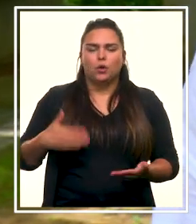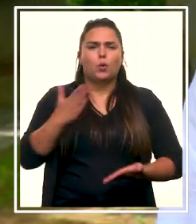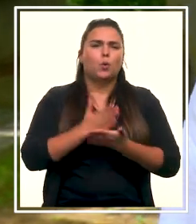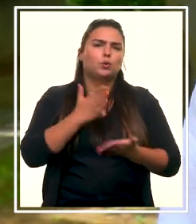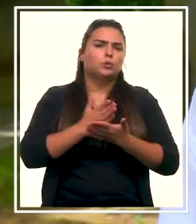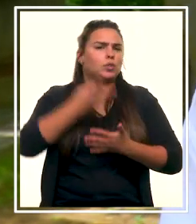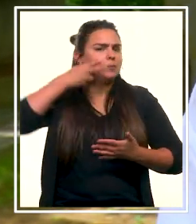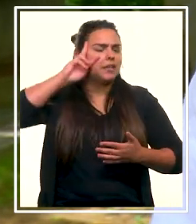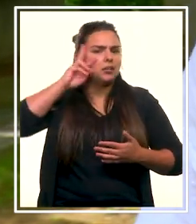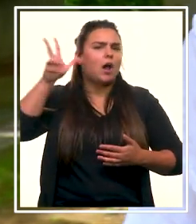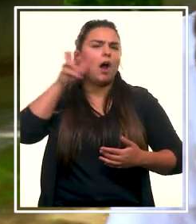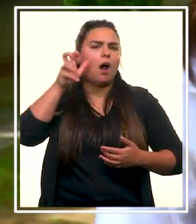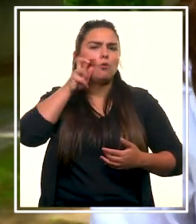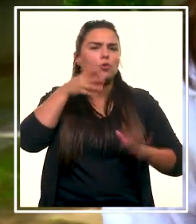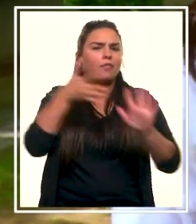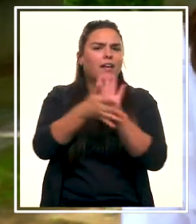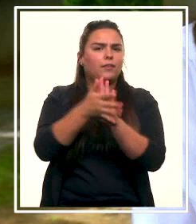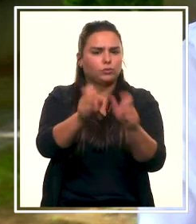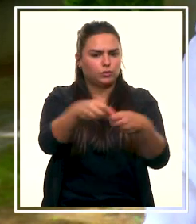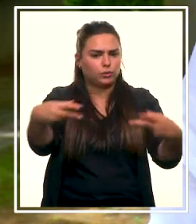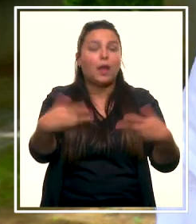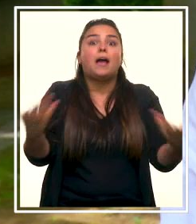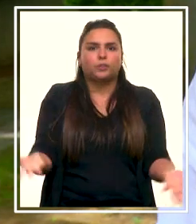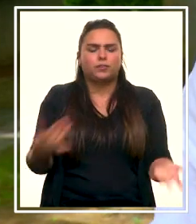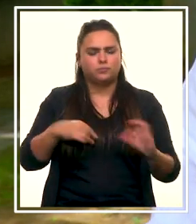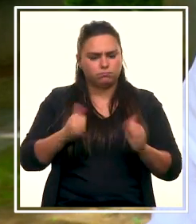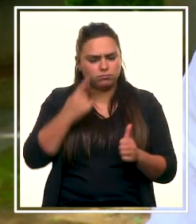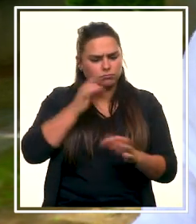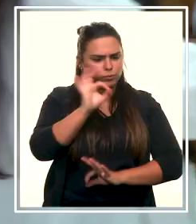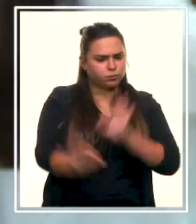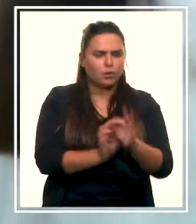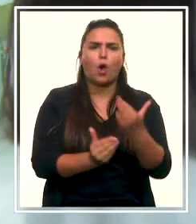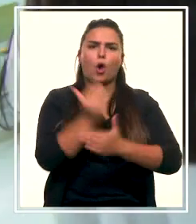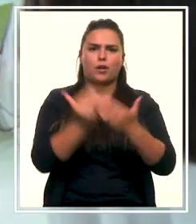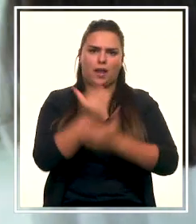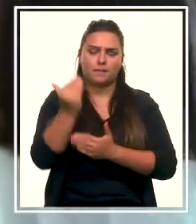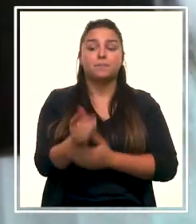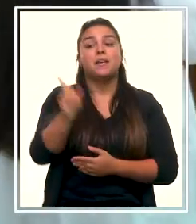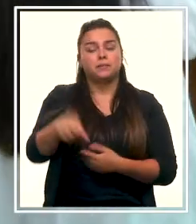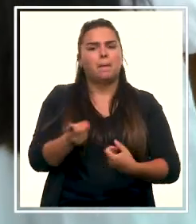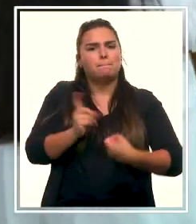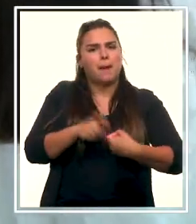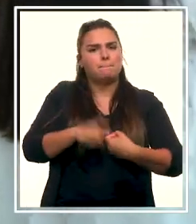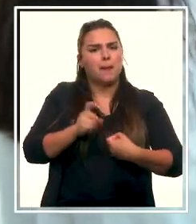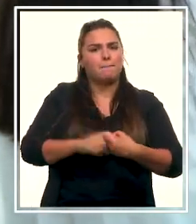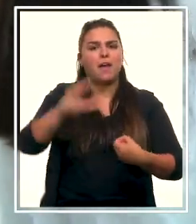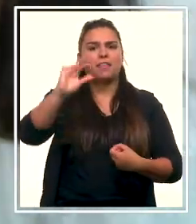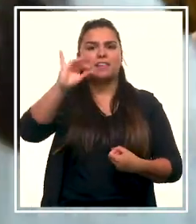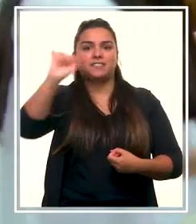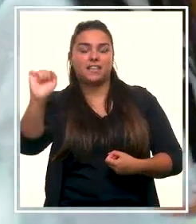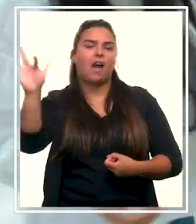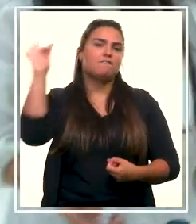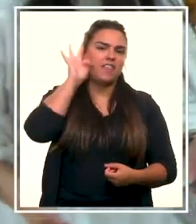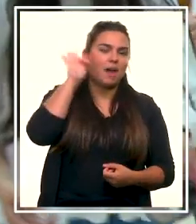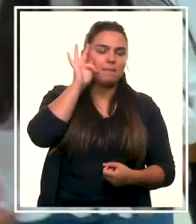especialización en audiodescripción y subtitulado y empezamos a organizar una jornada. También participan CESIA, CEDAPA